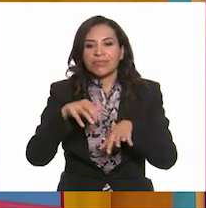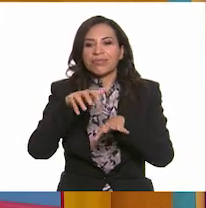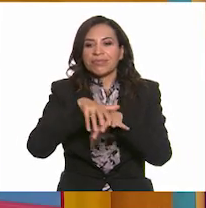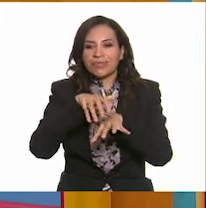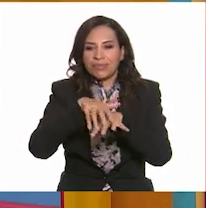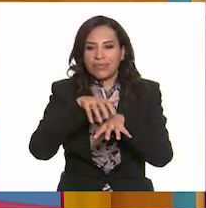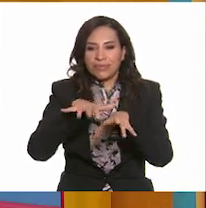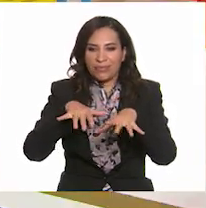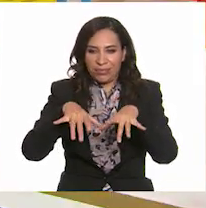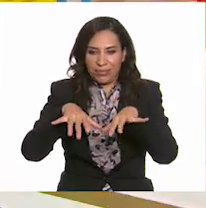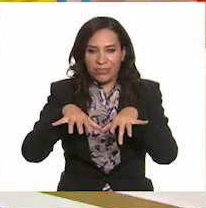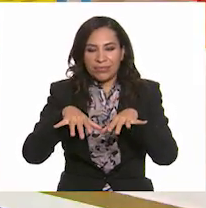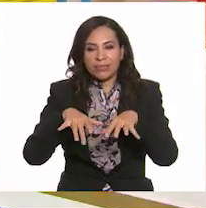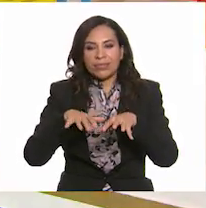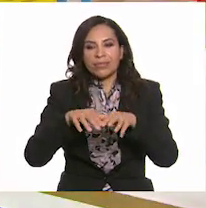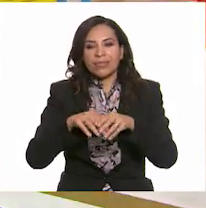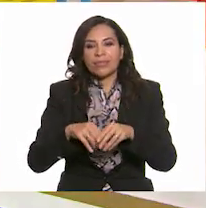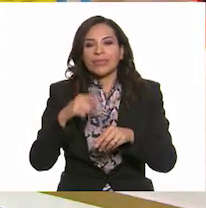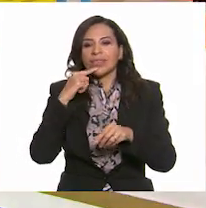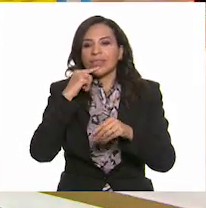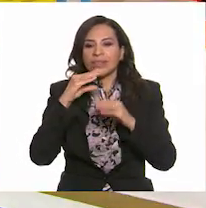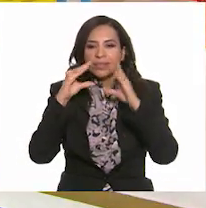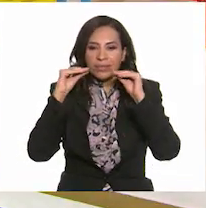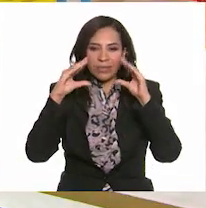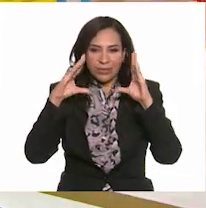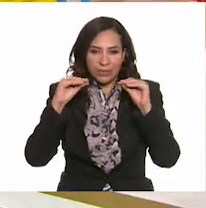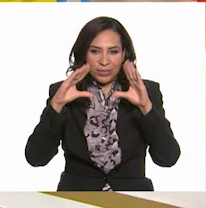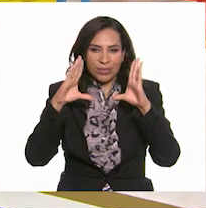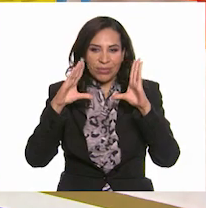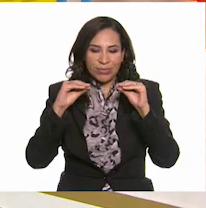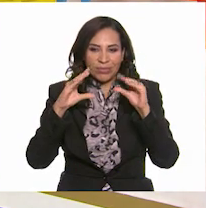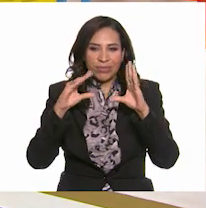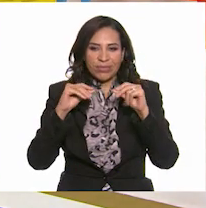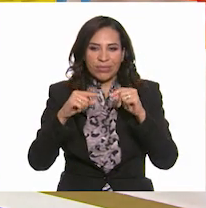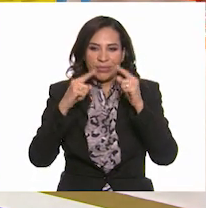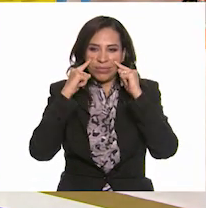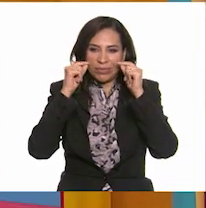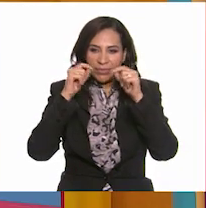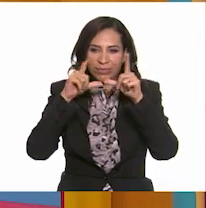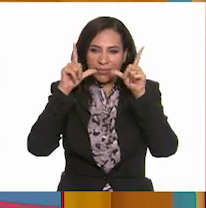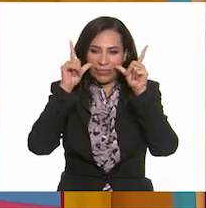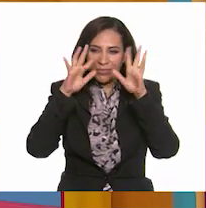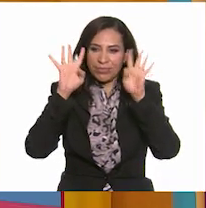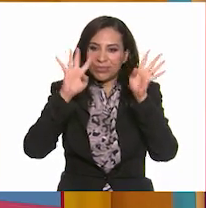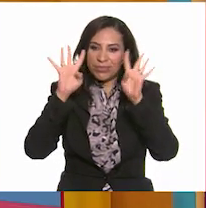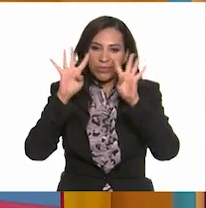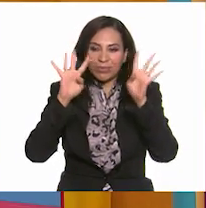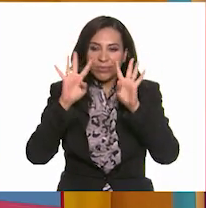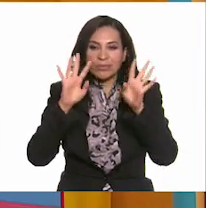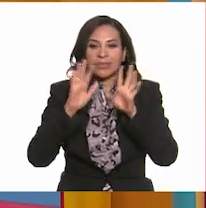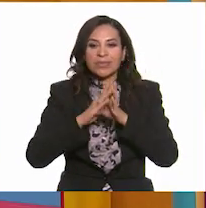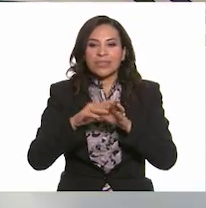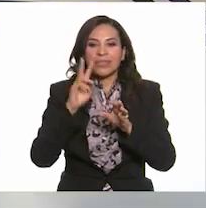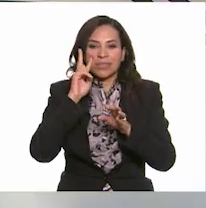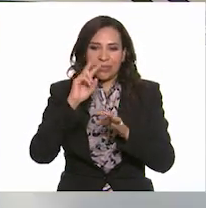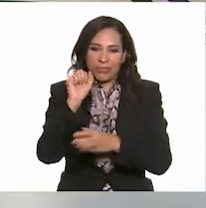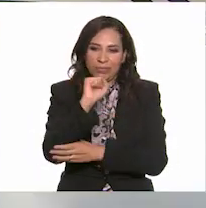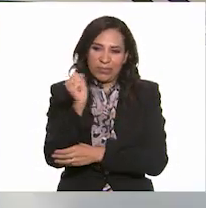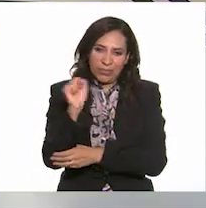así, con la boca así, con los ojos así, con la cadera